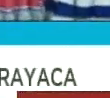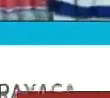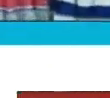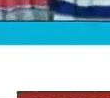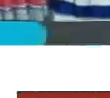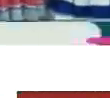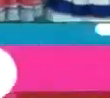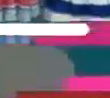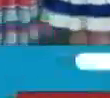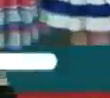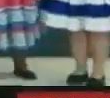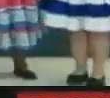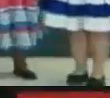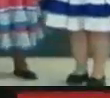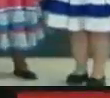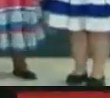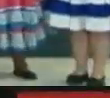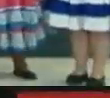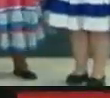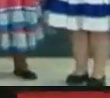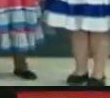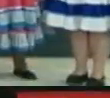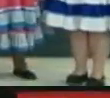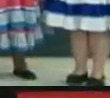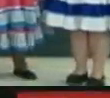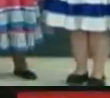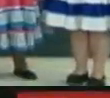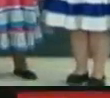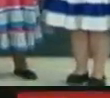Azul, azul, bienvenida. Bienvenido.